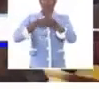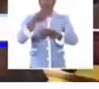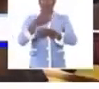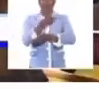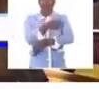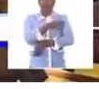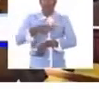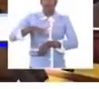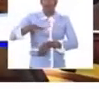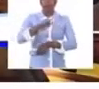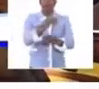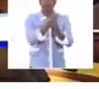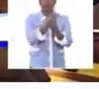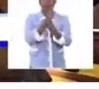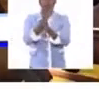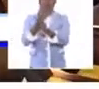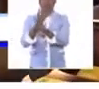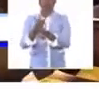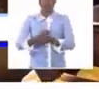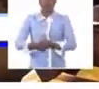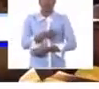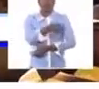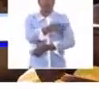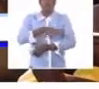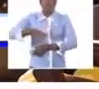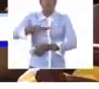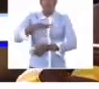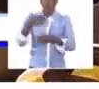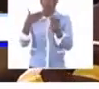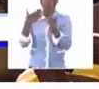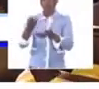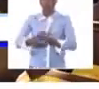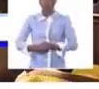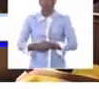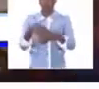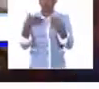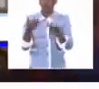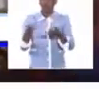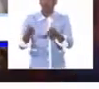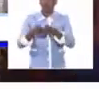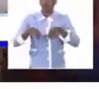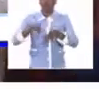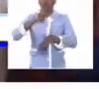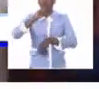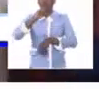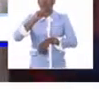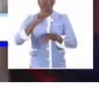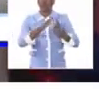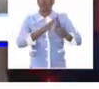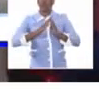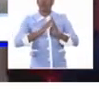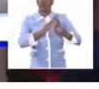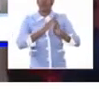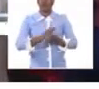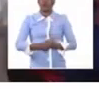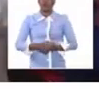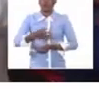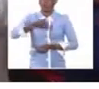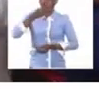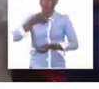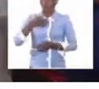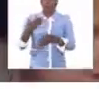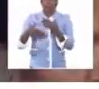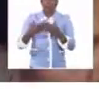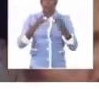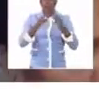de Lazo, la defensiva con las manos adelante. El viejo este que le está diciendo, oye, pero ven acá. ¿Pero qué está pasando? Aquí no nos están